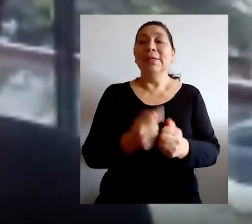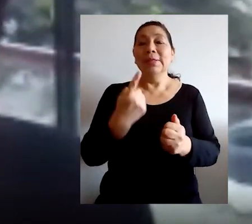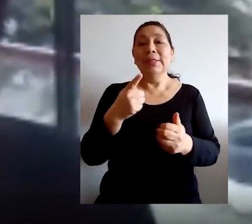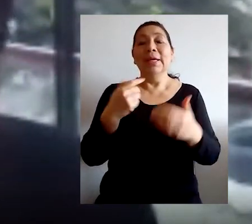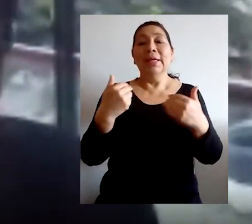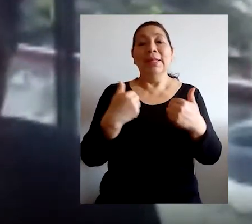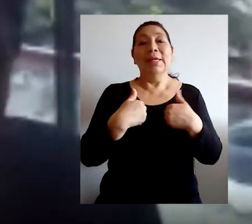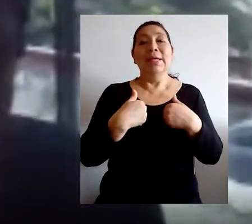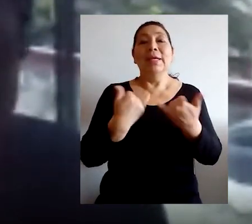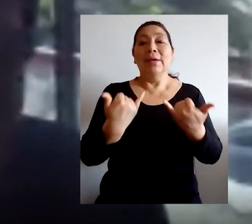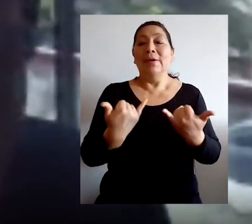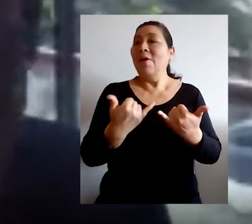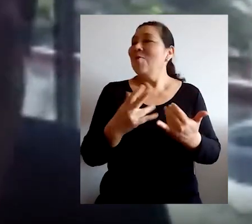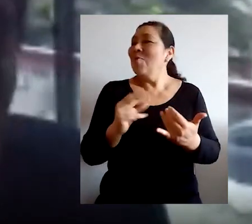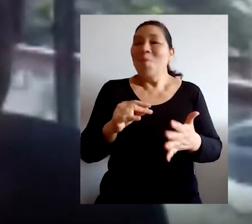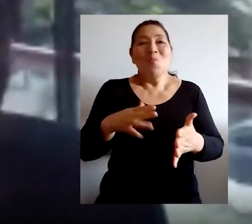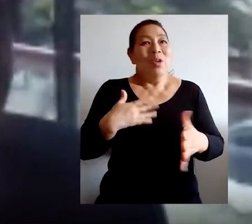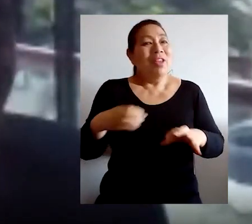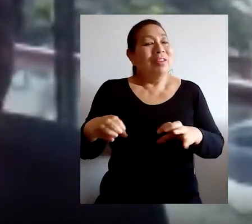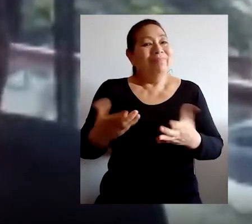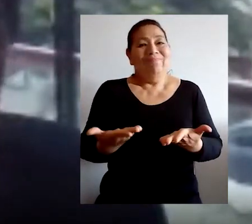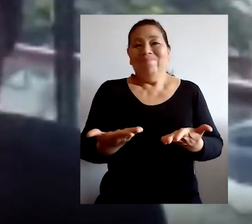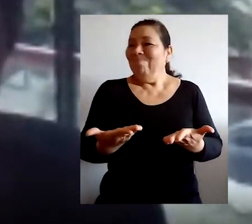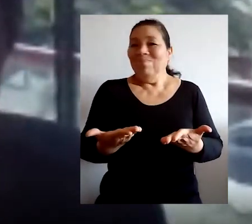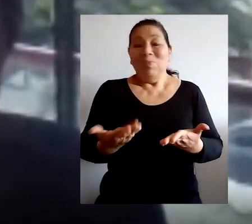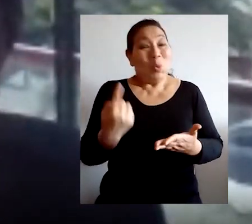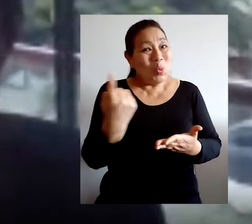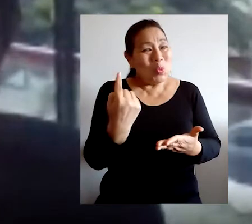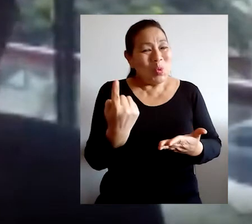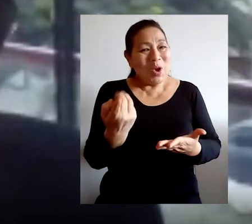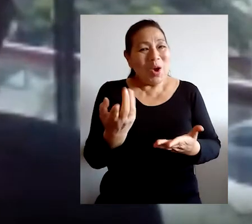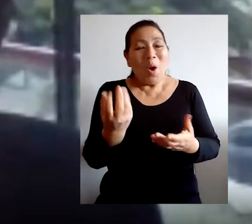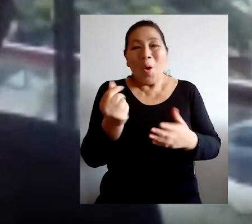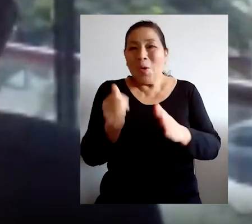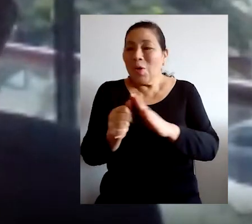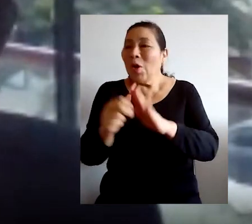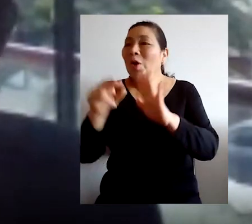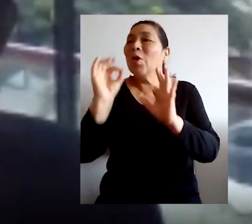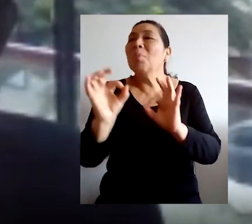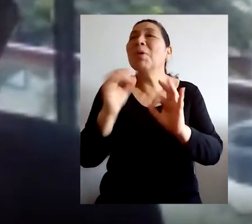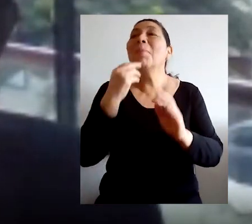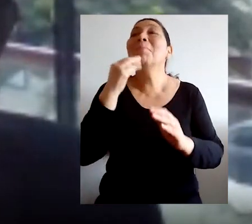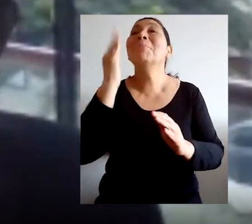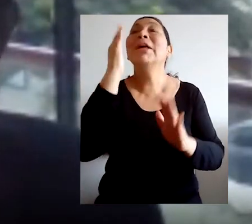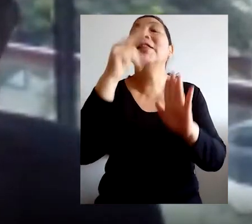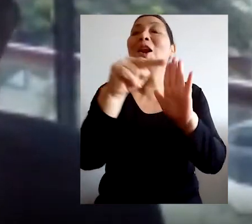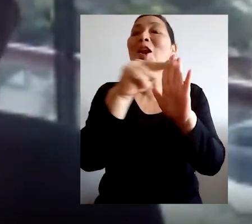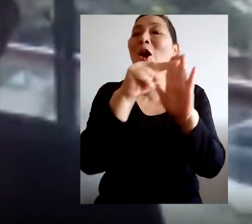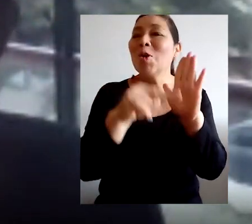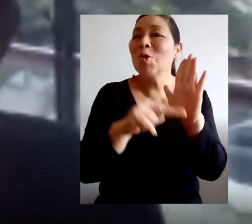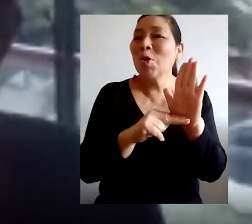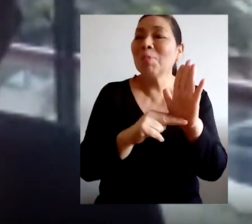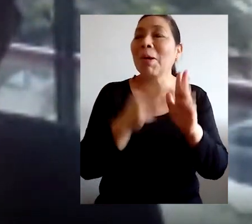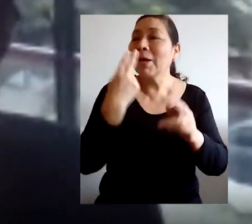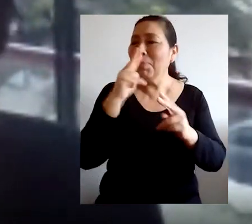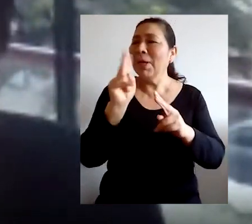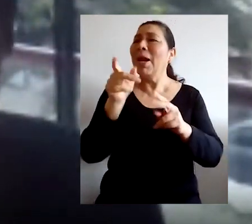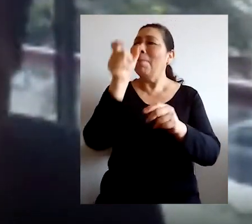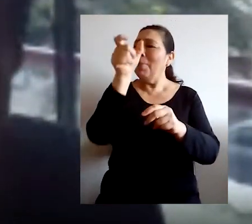causa. No puede actuarse con un criterio punitivo o ultranzo normativista. Tiene que verse el lado